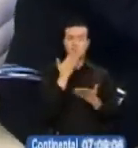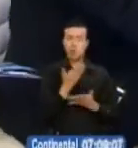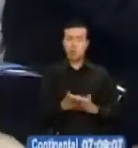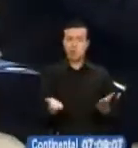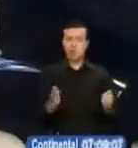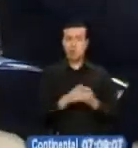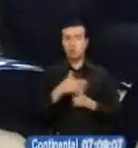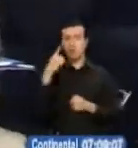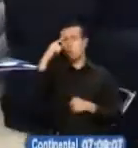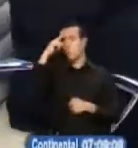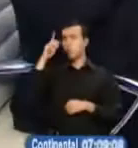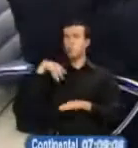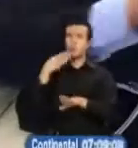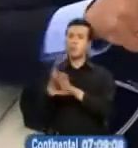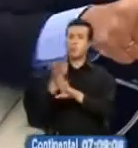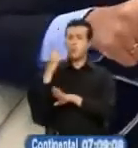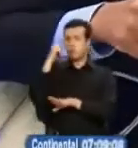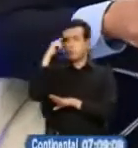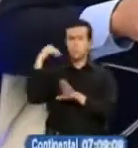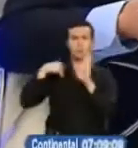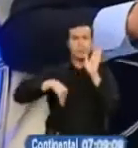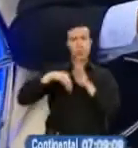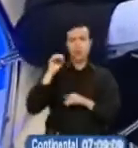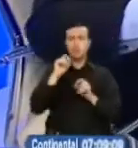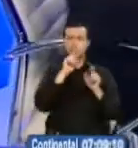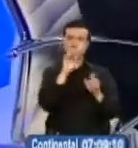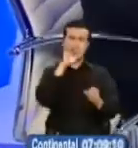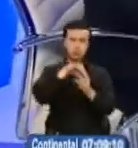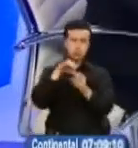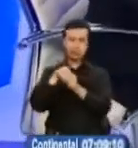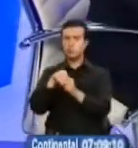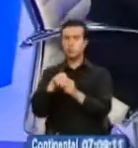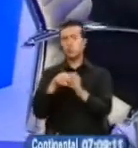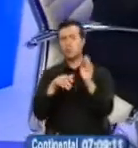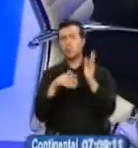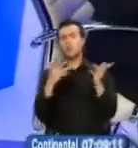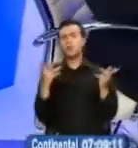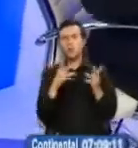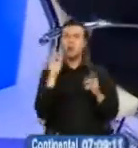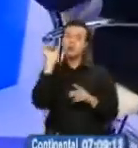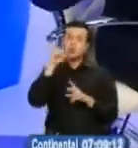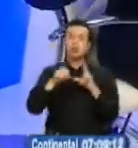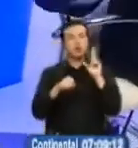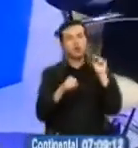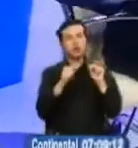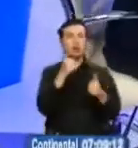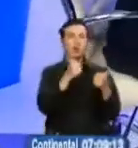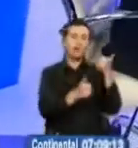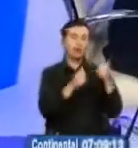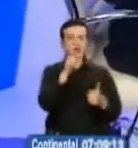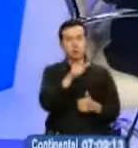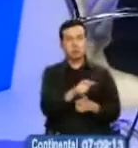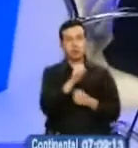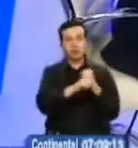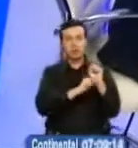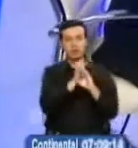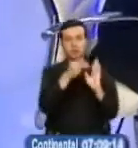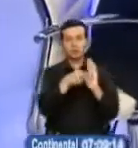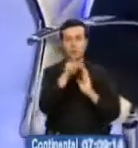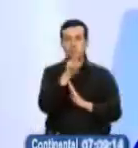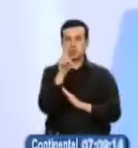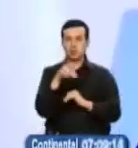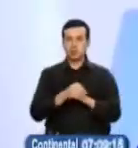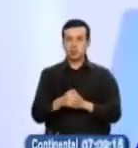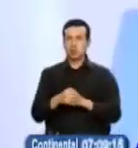política de Estado que va a proponer el gobierno más allá de una consulta popular en que permitir o no permitir la candidatura de alguien en el 2021? Carlos,